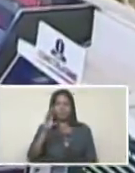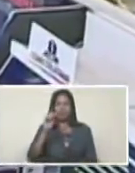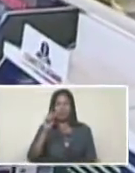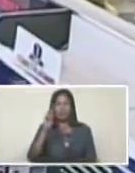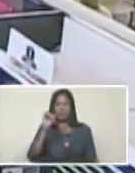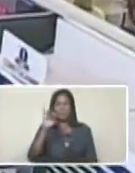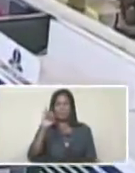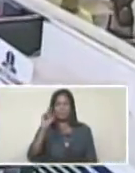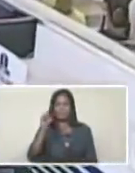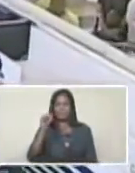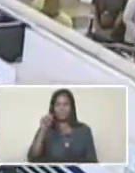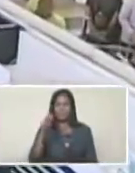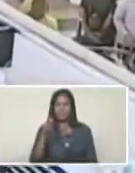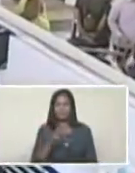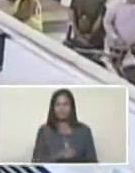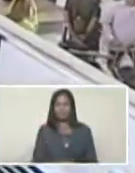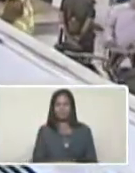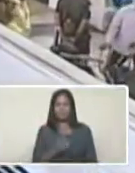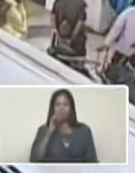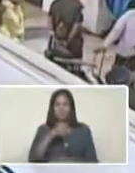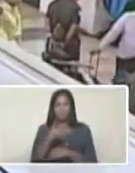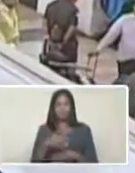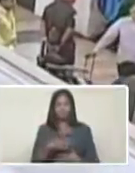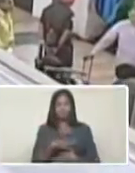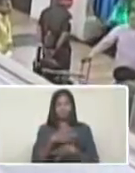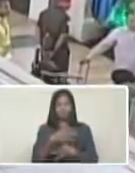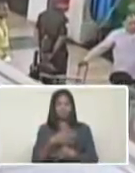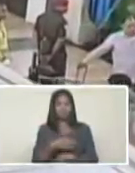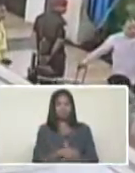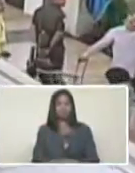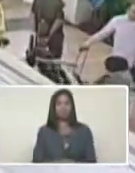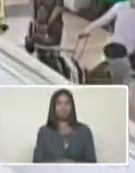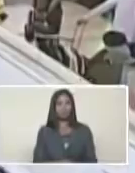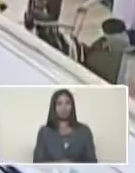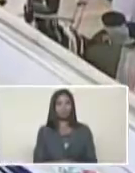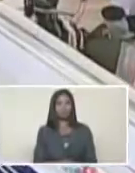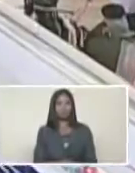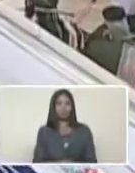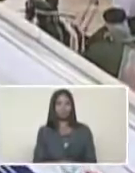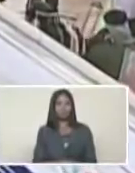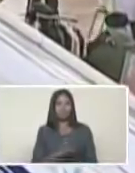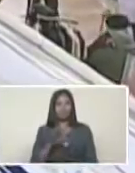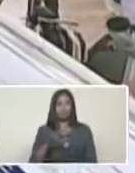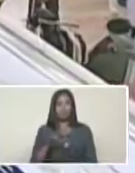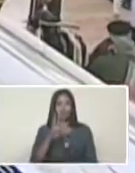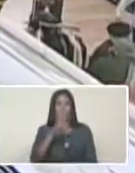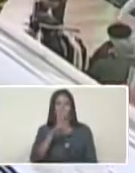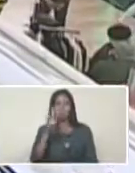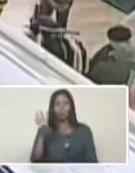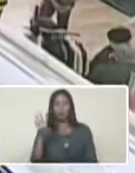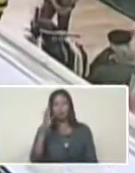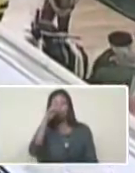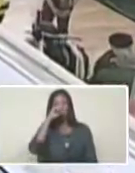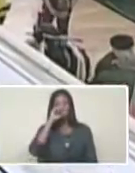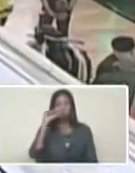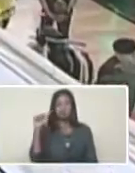con interesantes proyectos. Traidores nunca. Estamos en nuestro 44